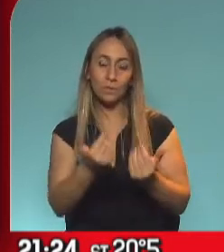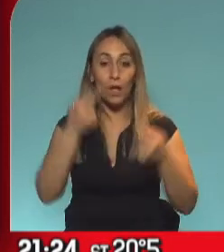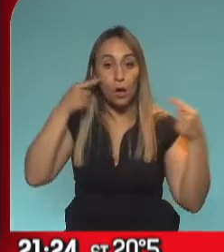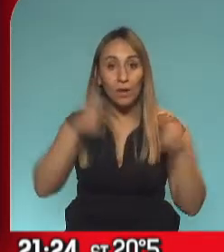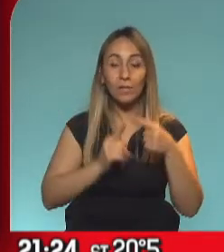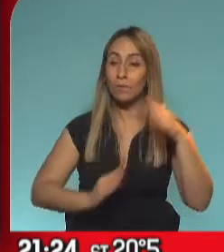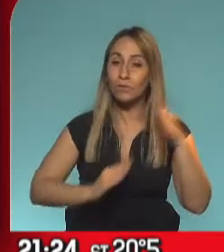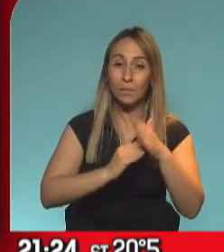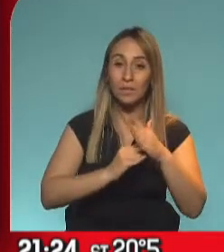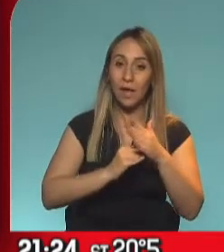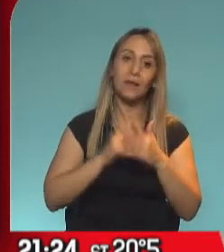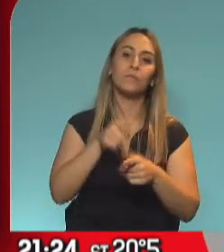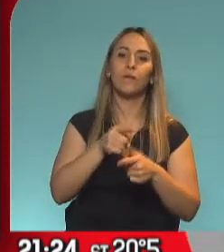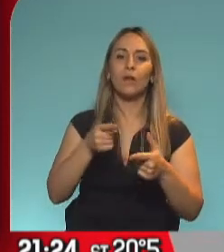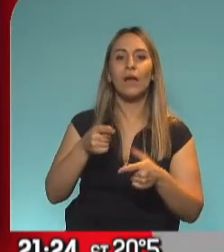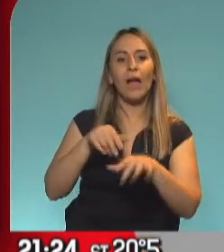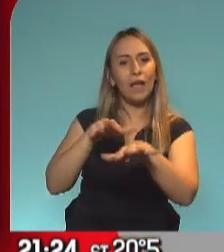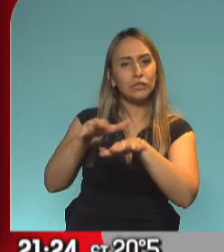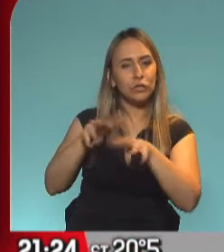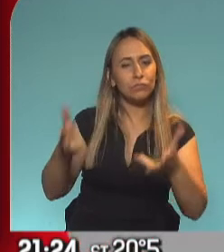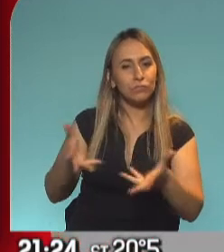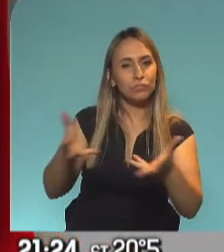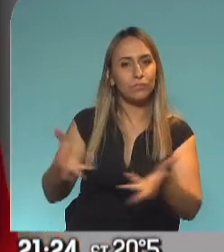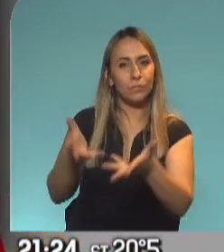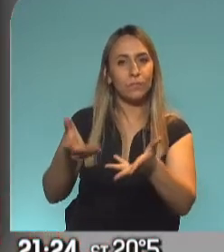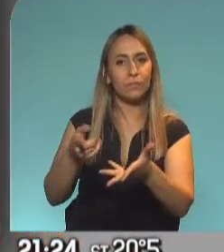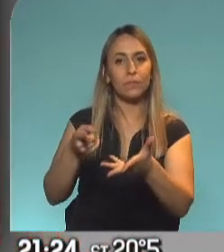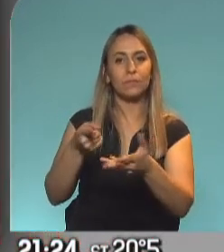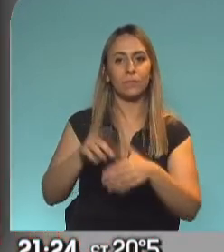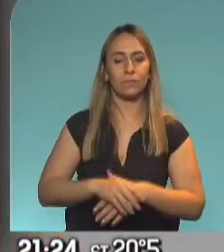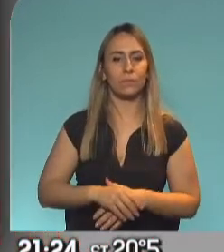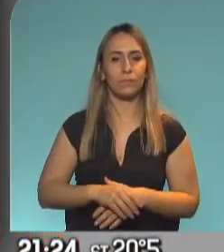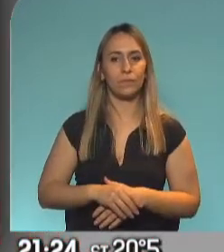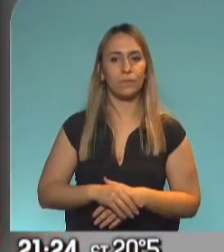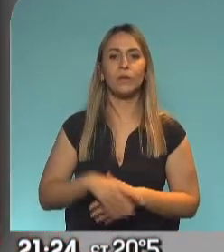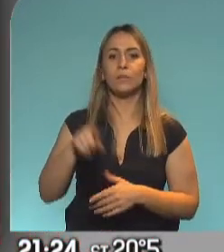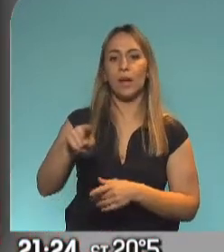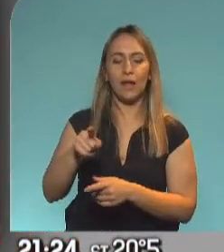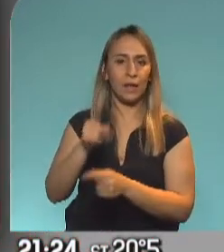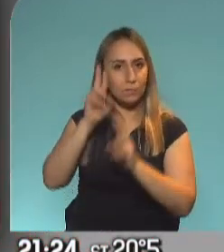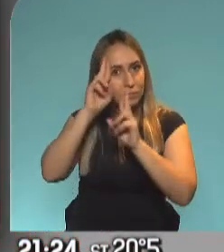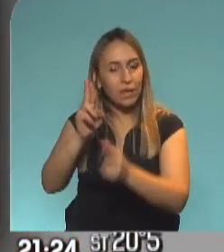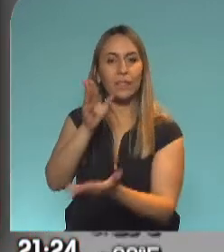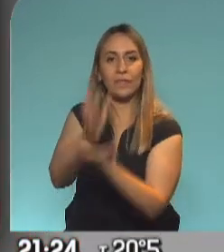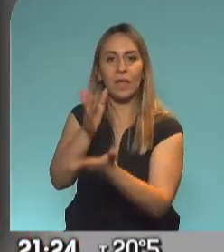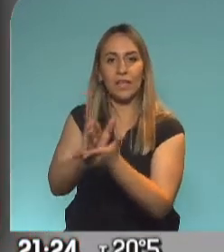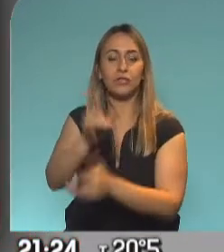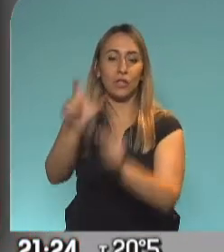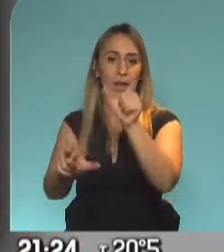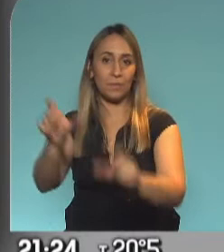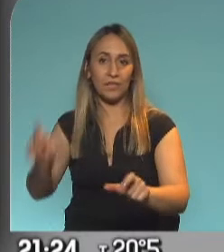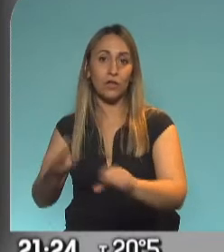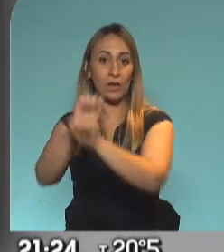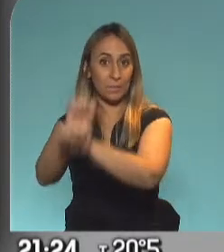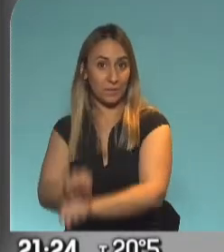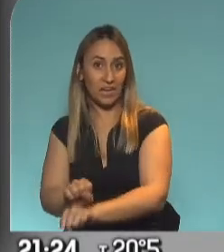instar y desarrollar acciones orientadas a asegurar la vigencia de los derechos humanos de las personas privadas de